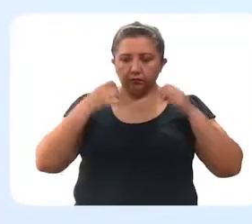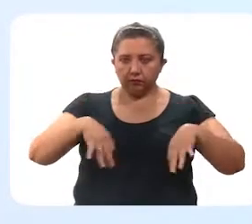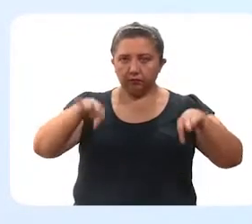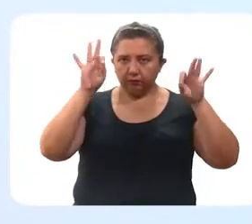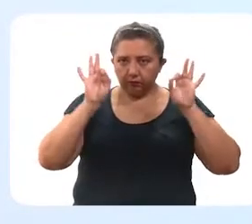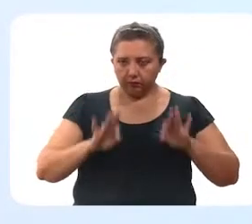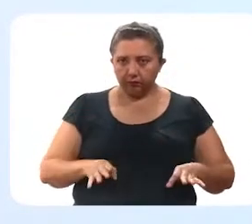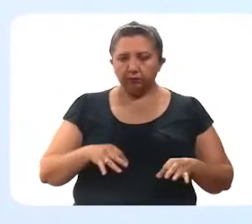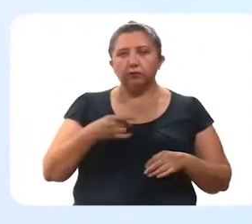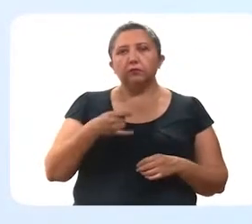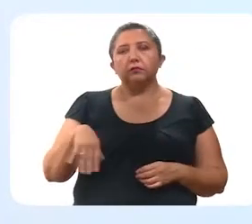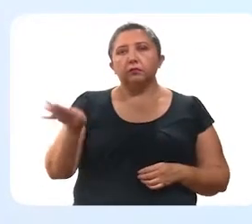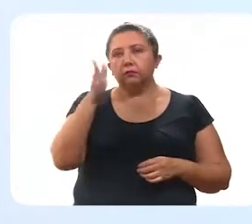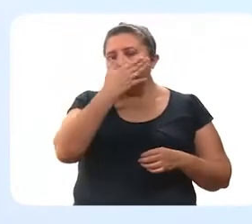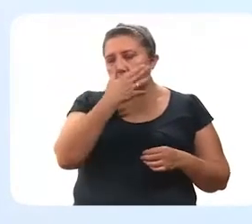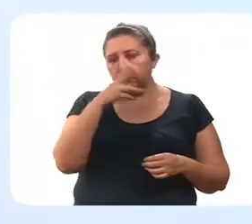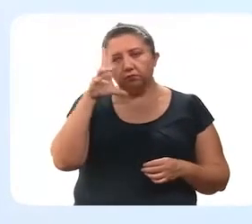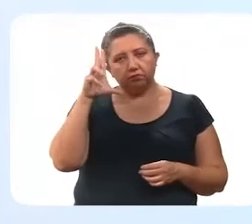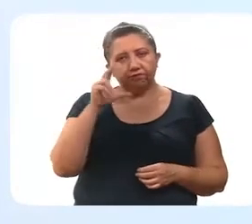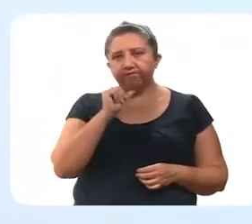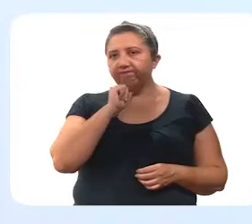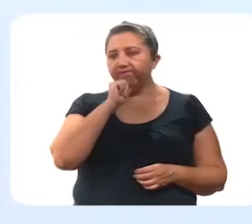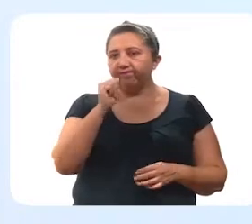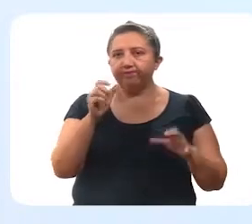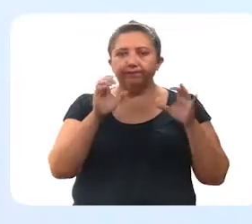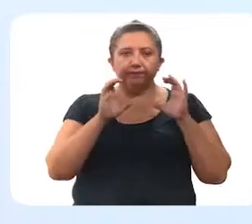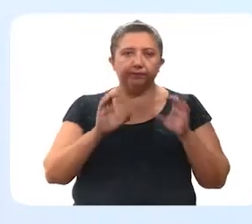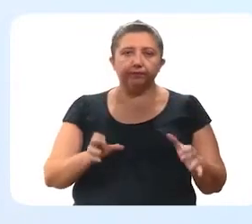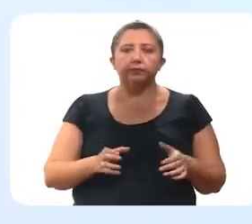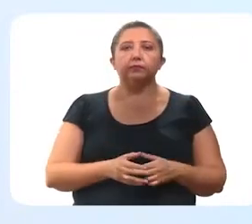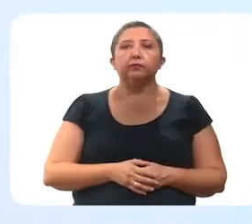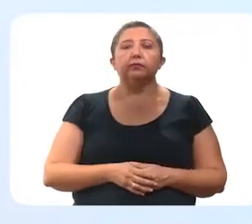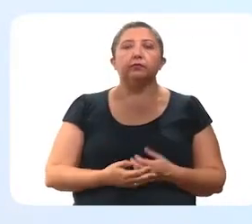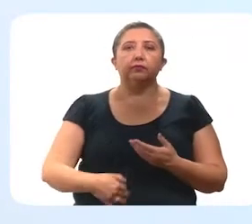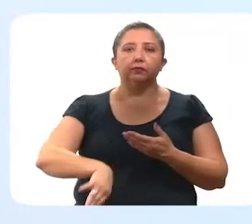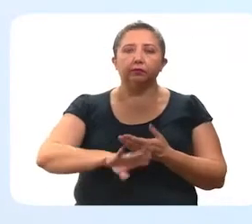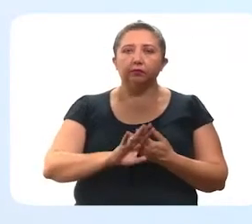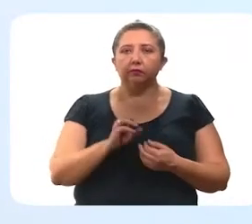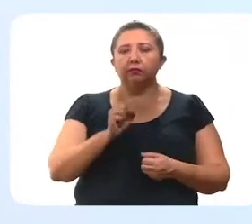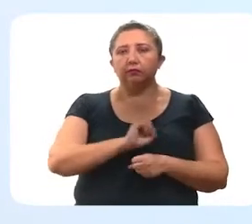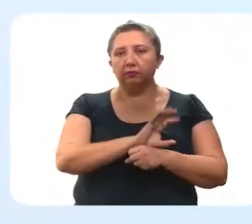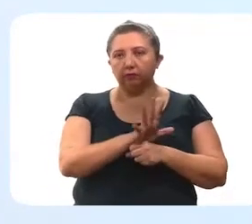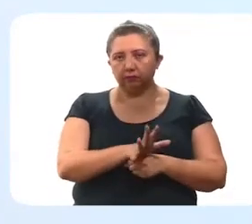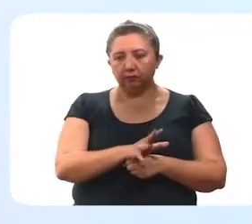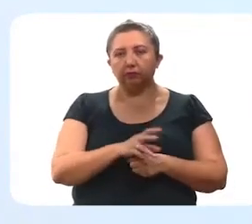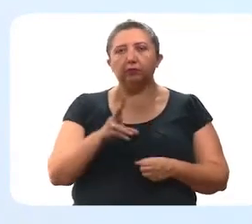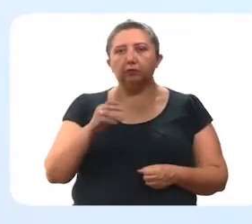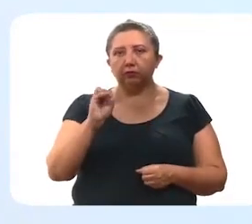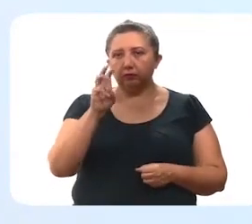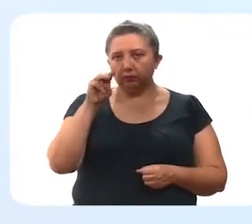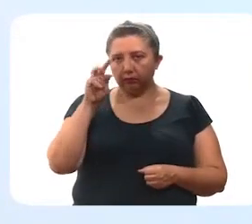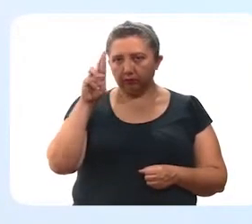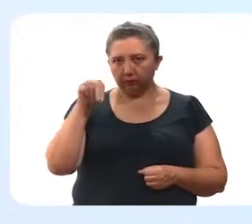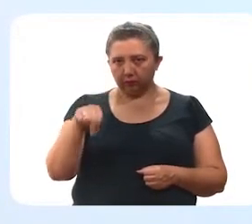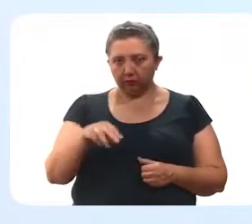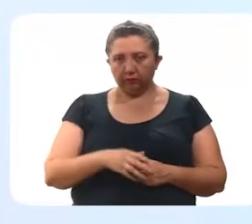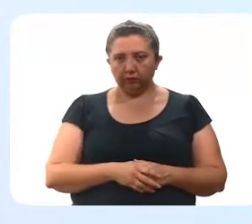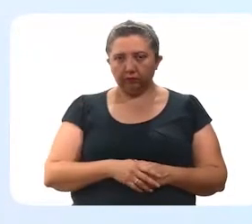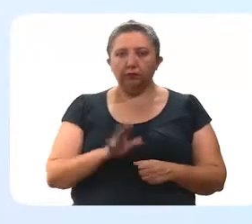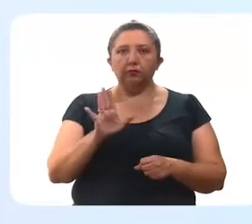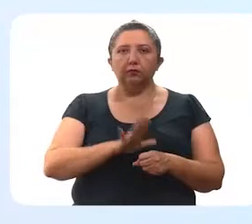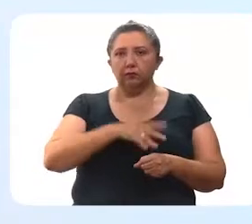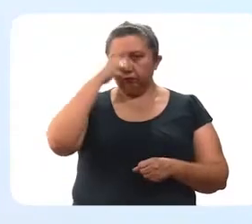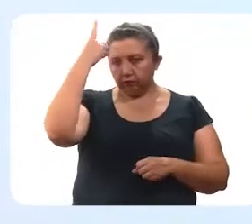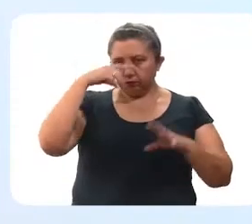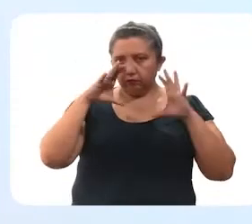de tela o pañoletas, ya que está descrito que no brinda ninguna protección contra el COVID, incluida la variante Omicron. Por